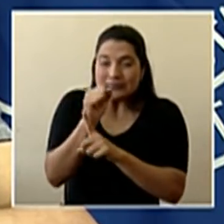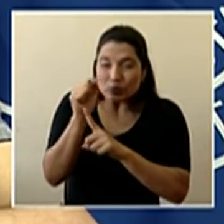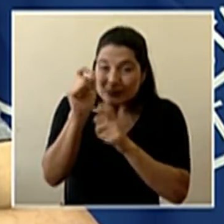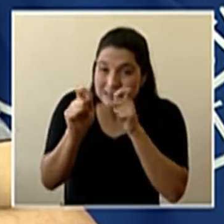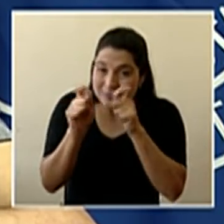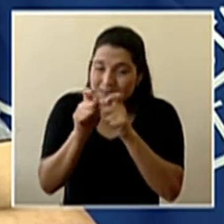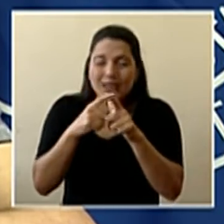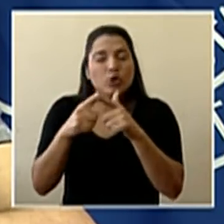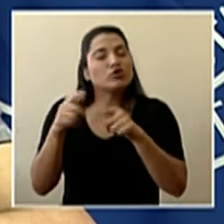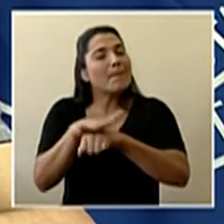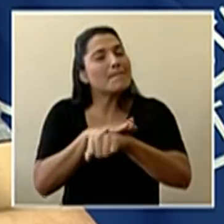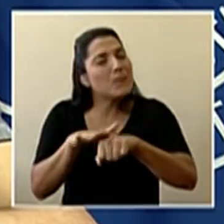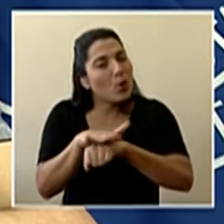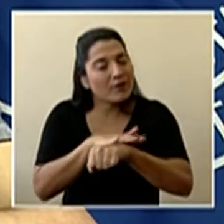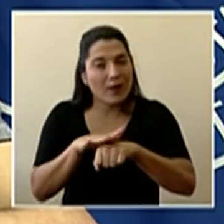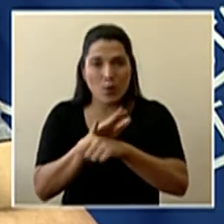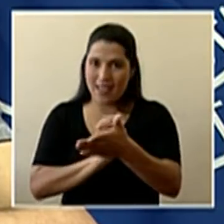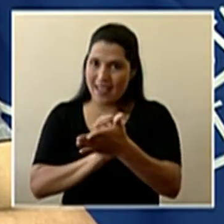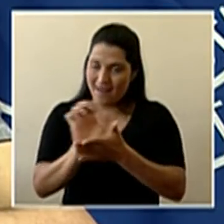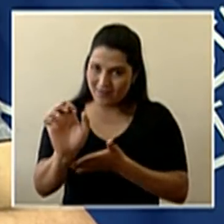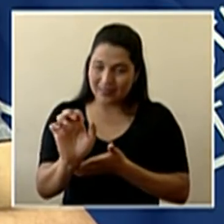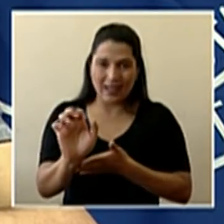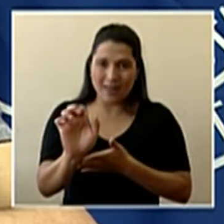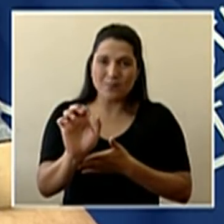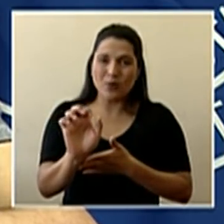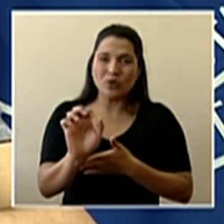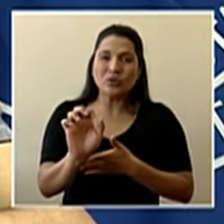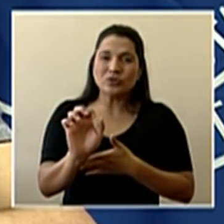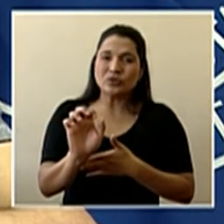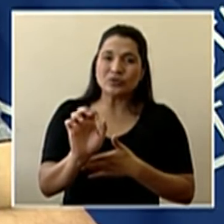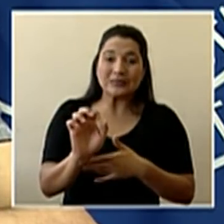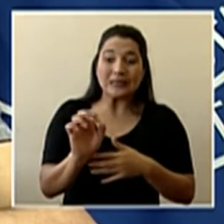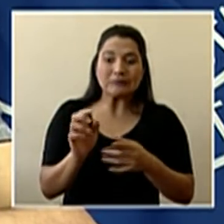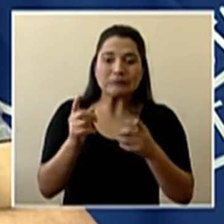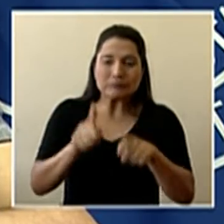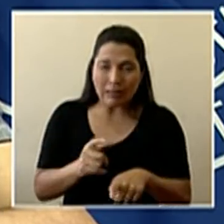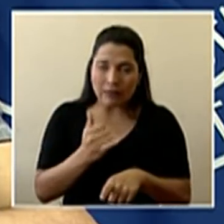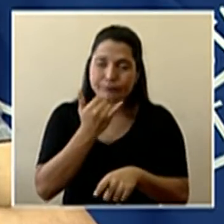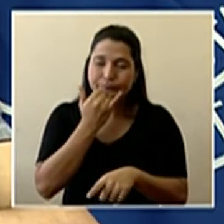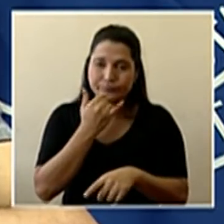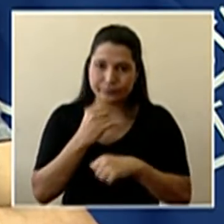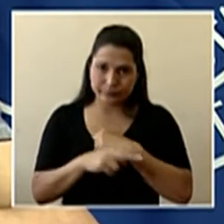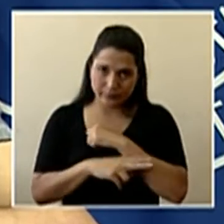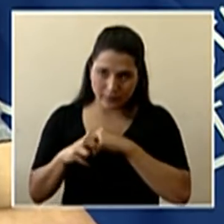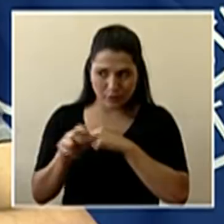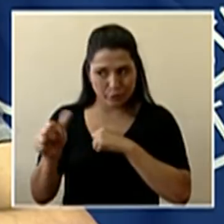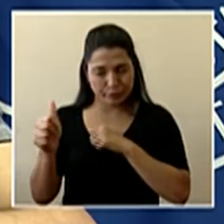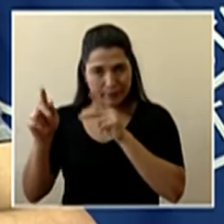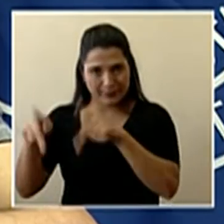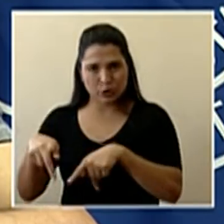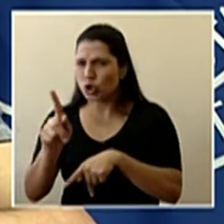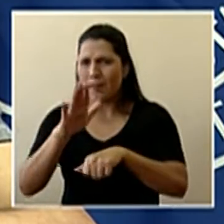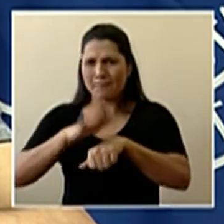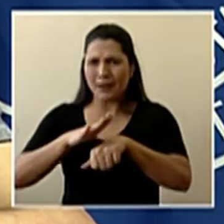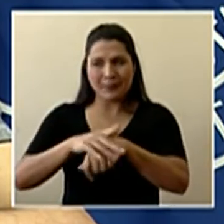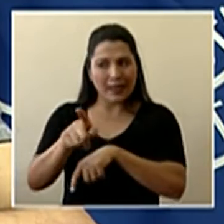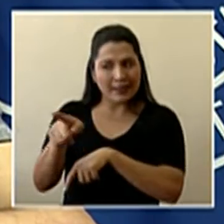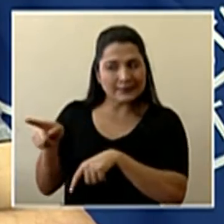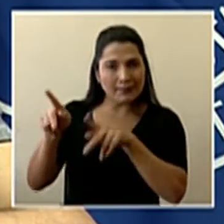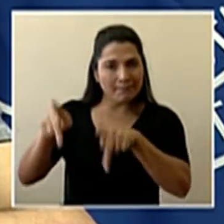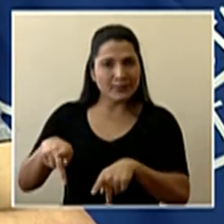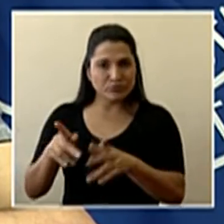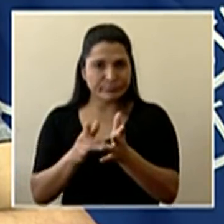que por favor evitemos todos ese tipo de actitudes fraudulentas, no nos dejemos guiar o engatusar por gente que quiere sacar provecho